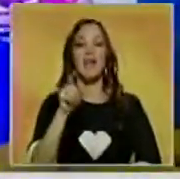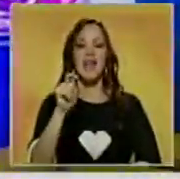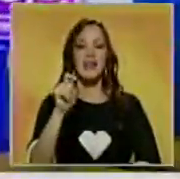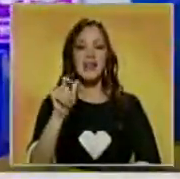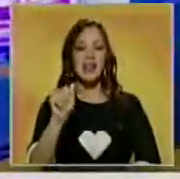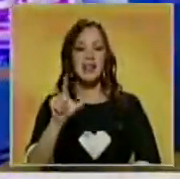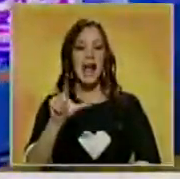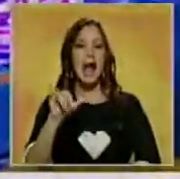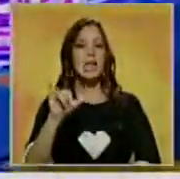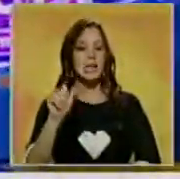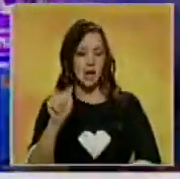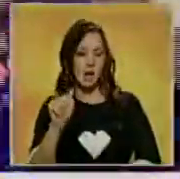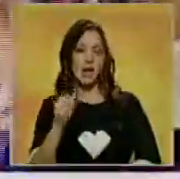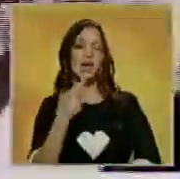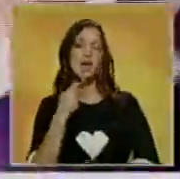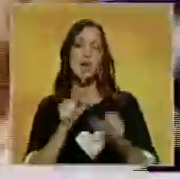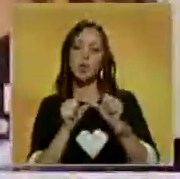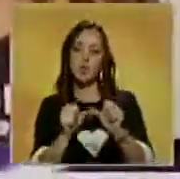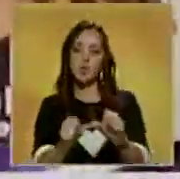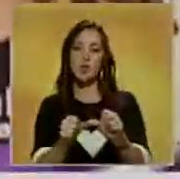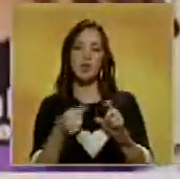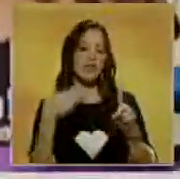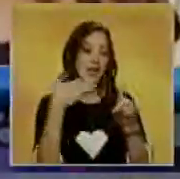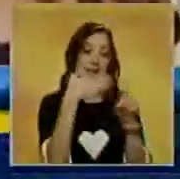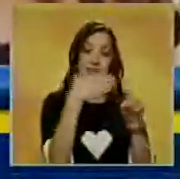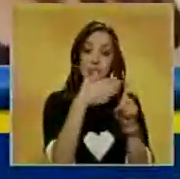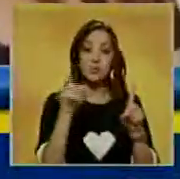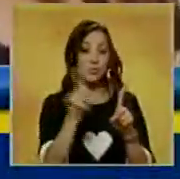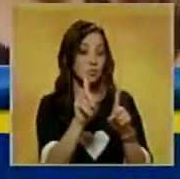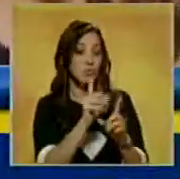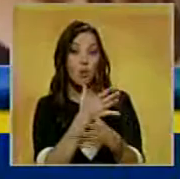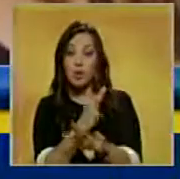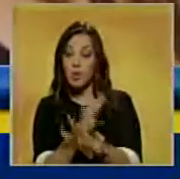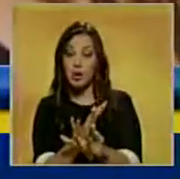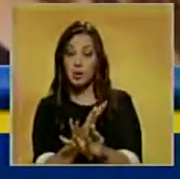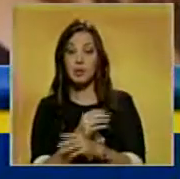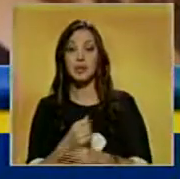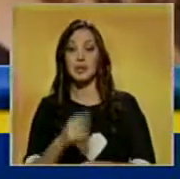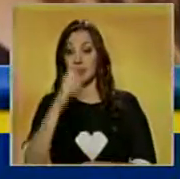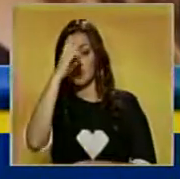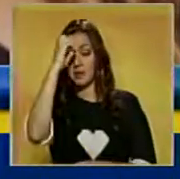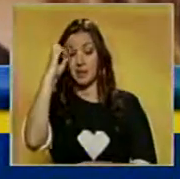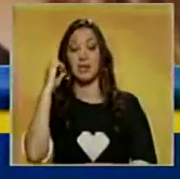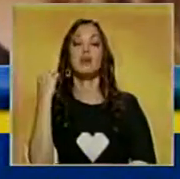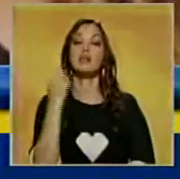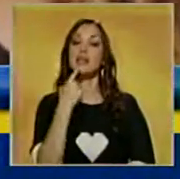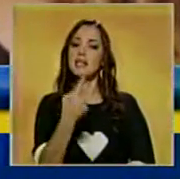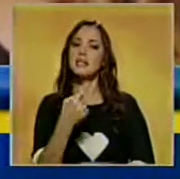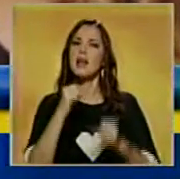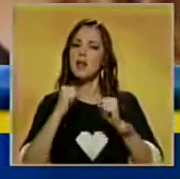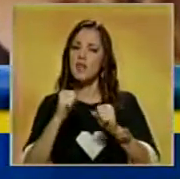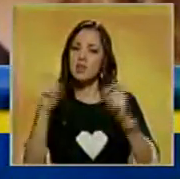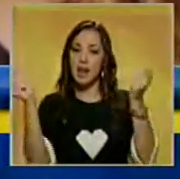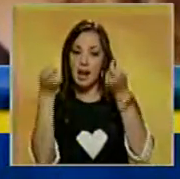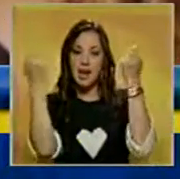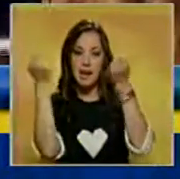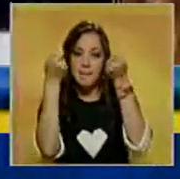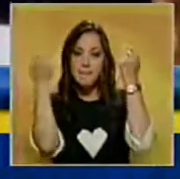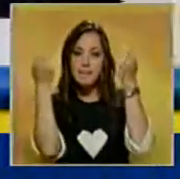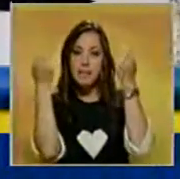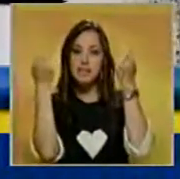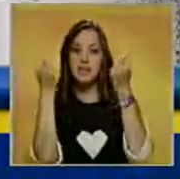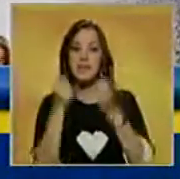bullying no es un juego". La cantante asegura que es maravilloso ver la fuerza que sigue teniendo esta campaña, por la